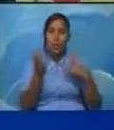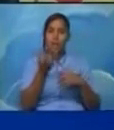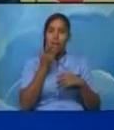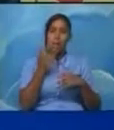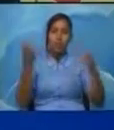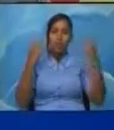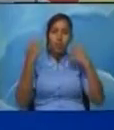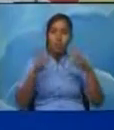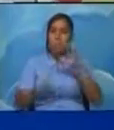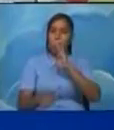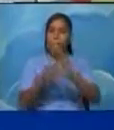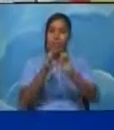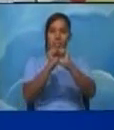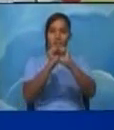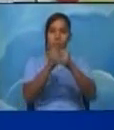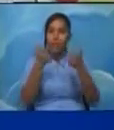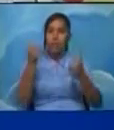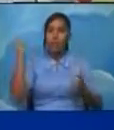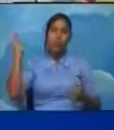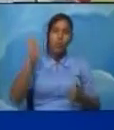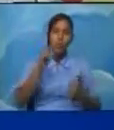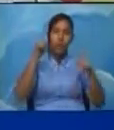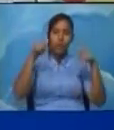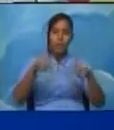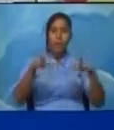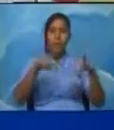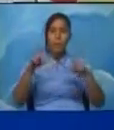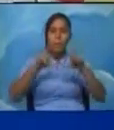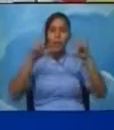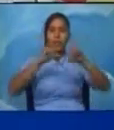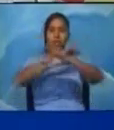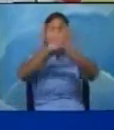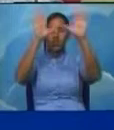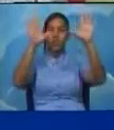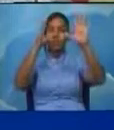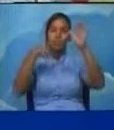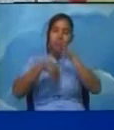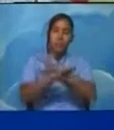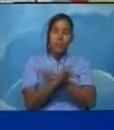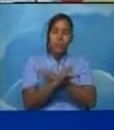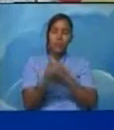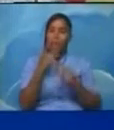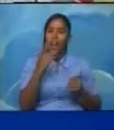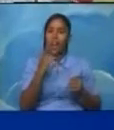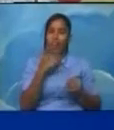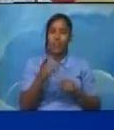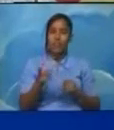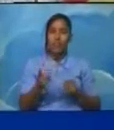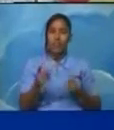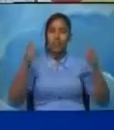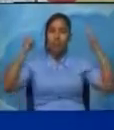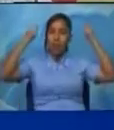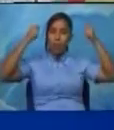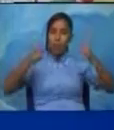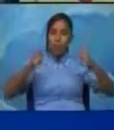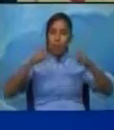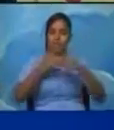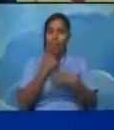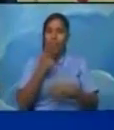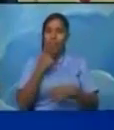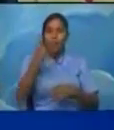llueve, más temprano nos venimos para el matutino. Agarramos un periódico, un piazo de